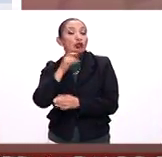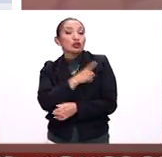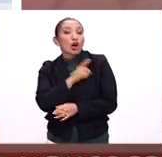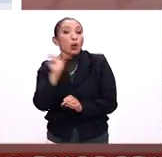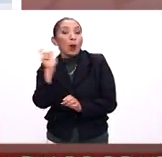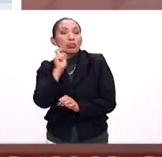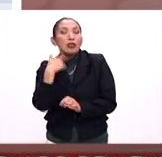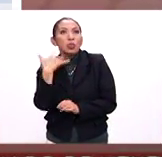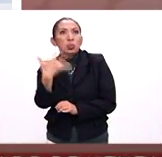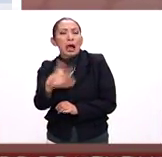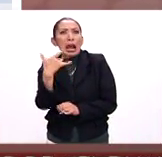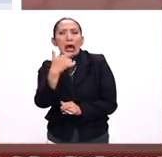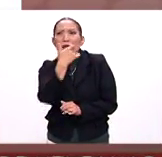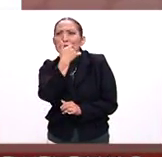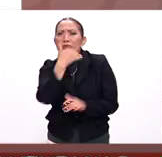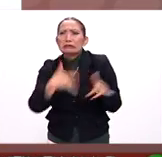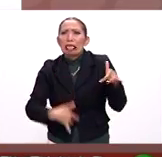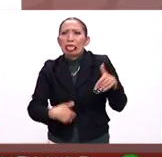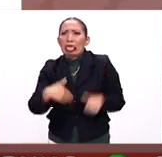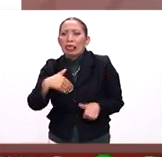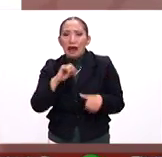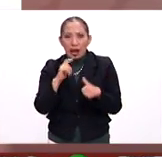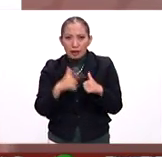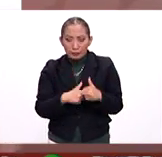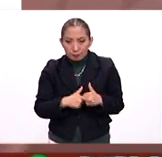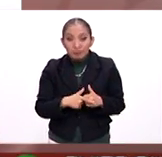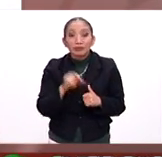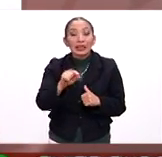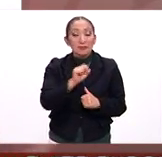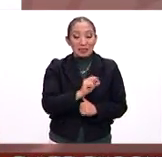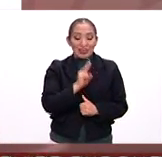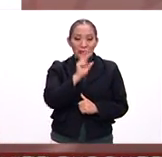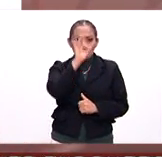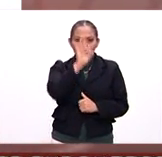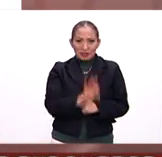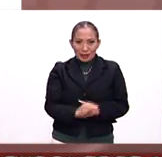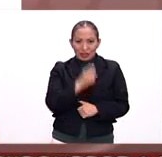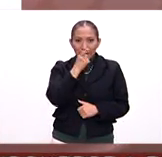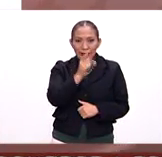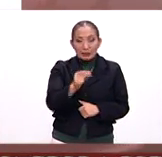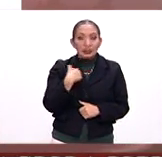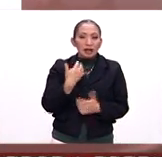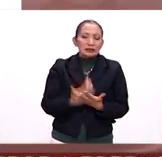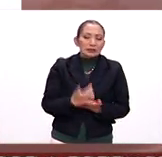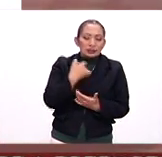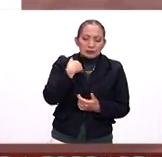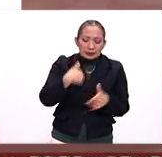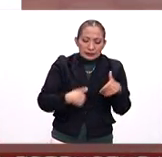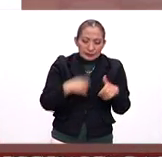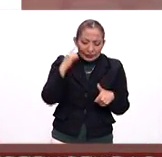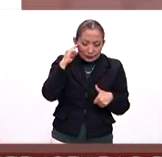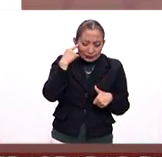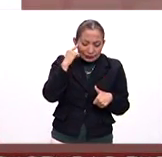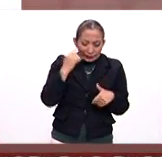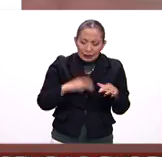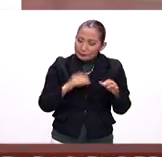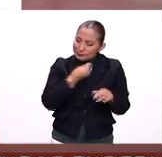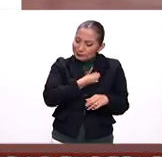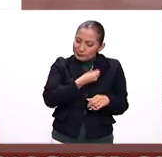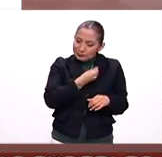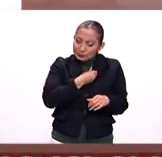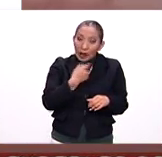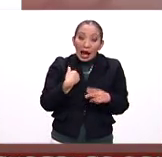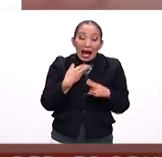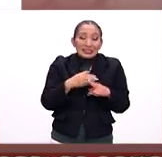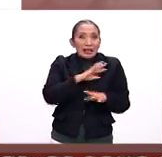solo cuando me empieza a molestar un diente. Y un 22% todavía se espera esa molestia primaria y dice, yo solo